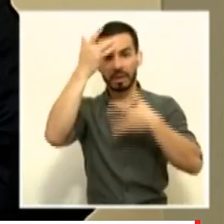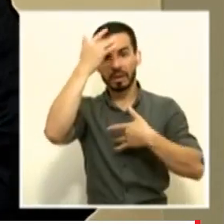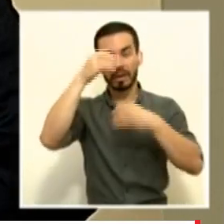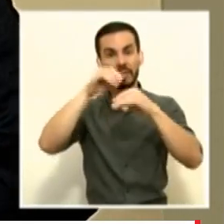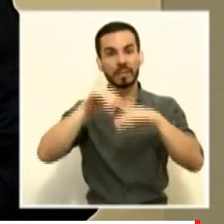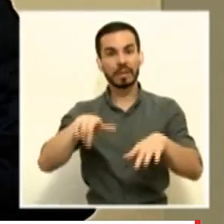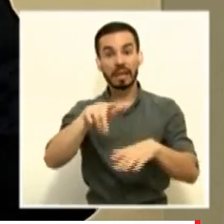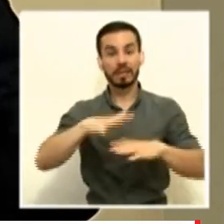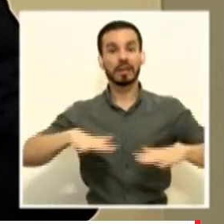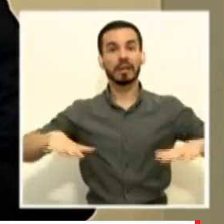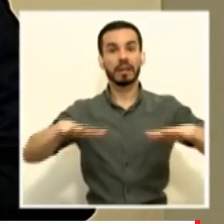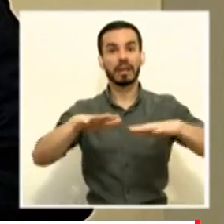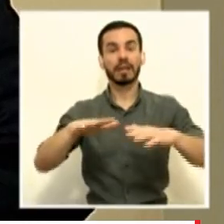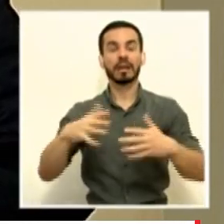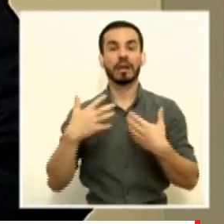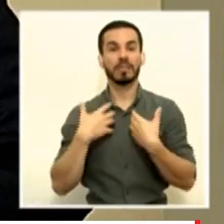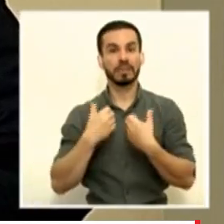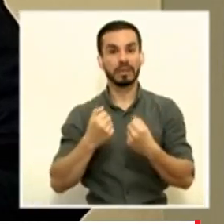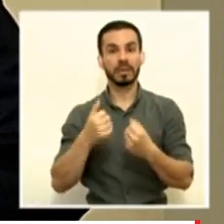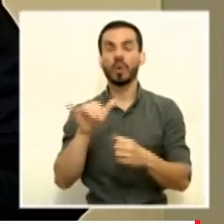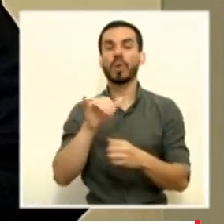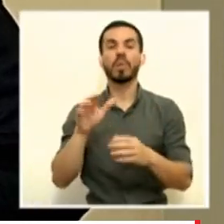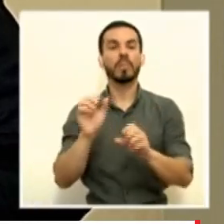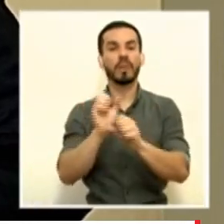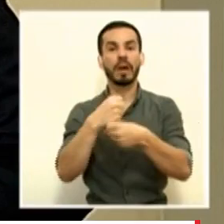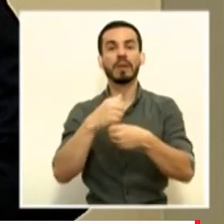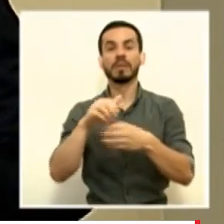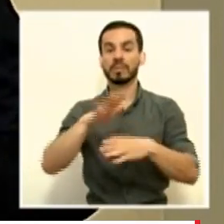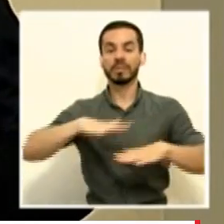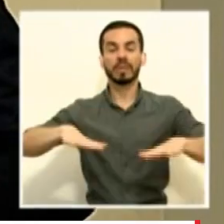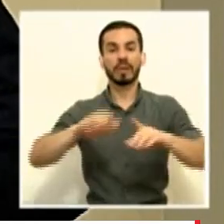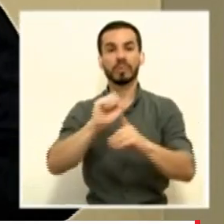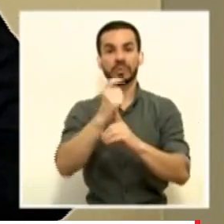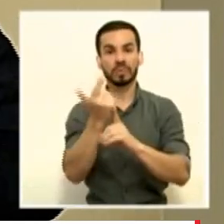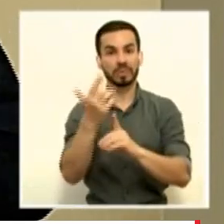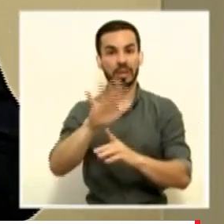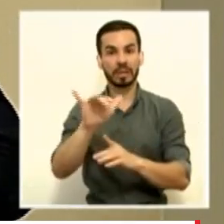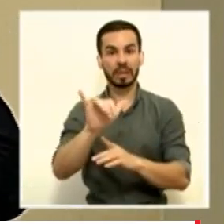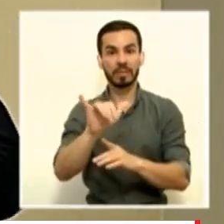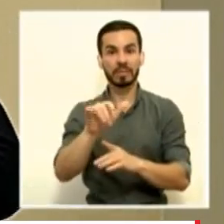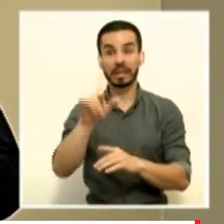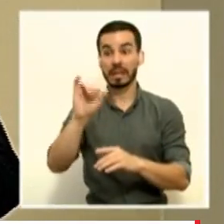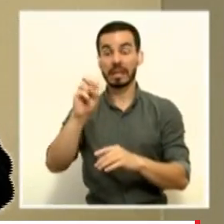en el campo sanitario, como lo hacemos en el campo social, y ahí el INS